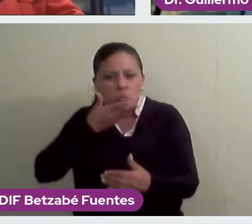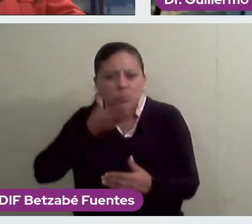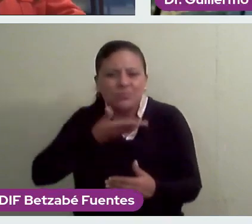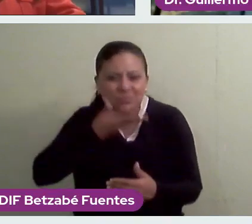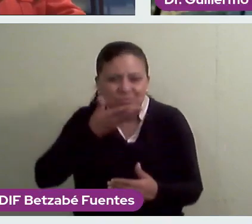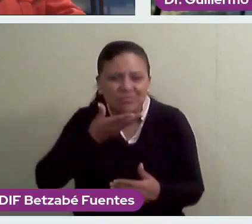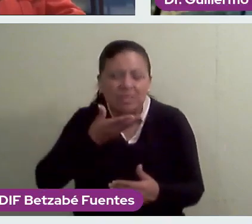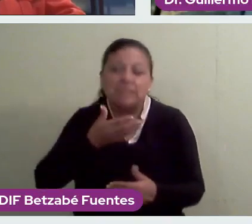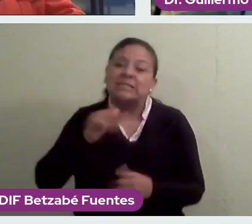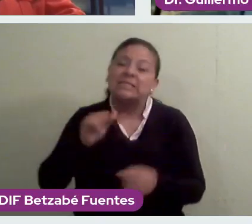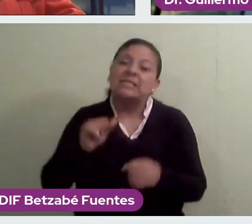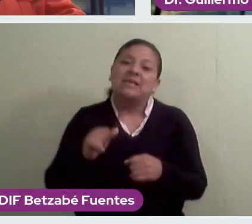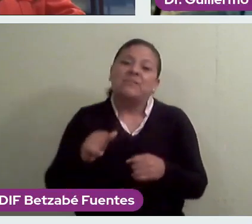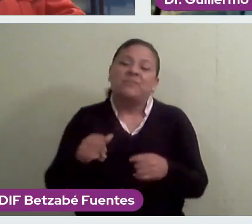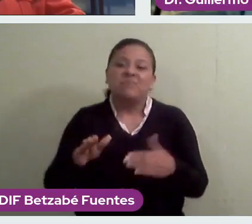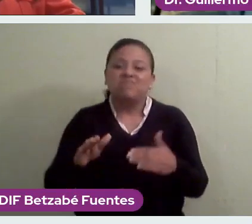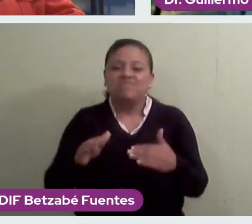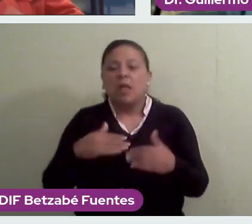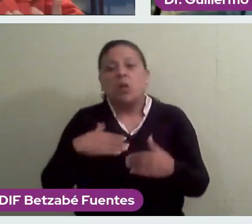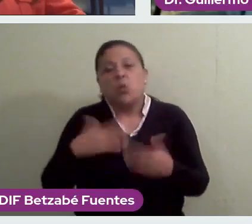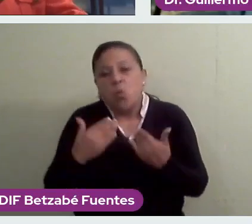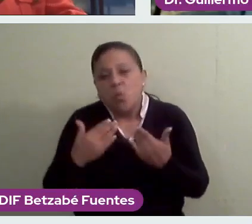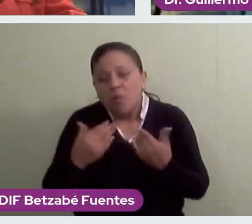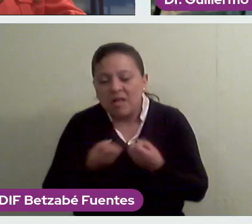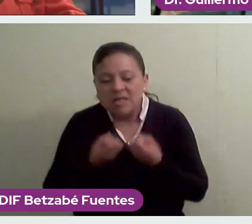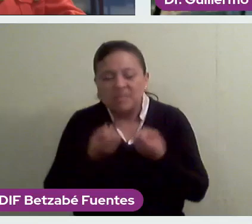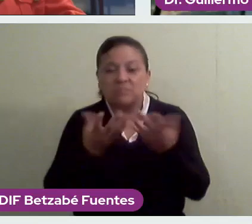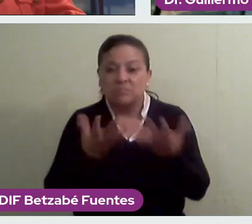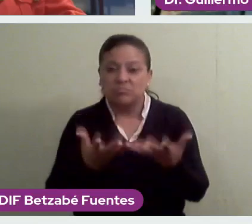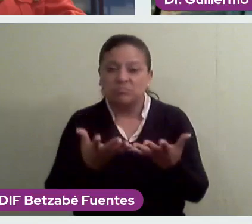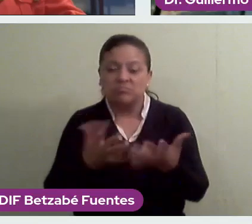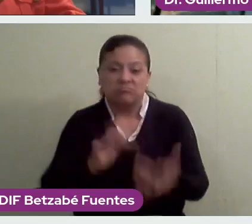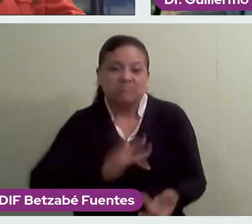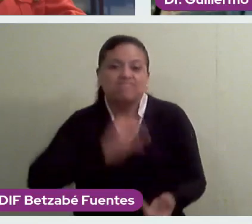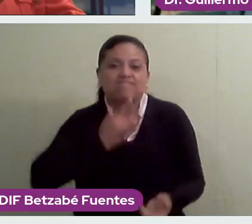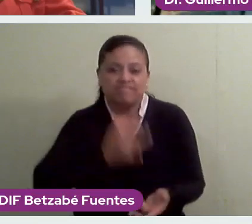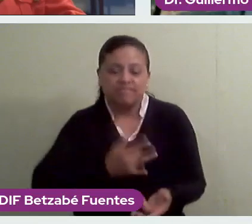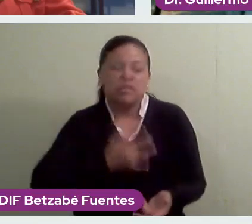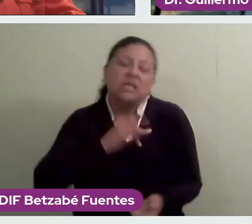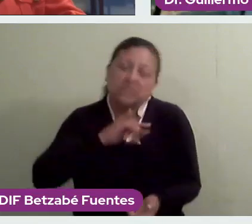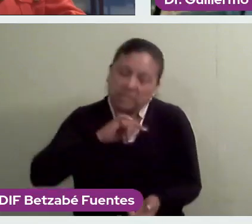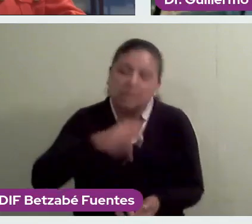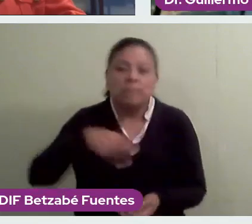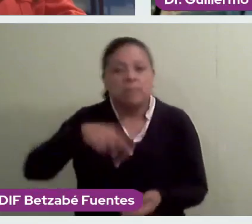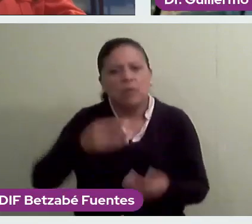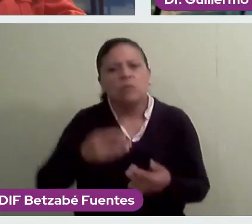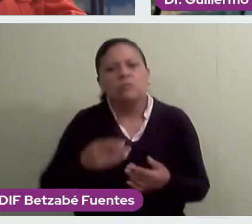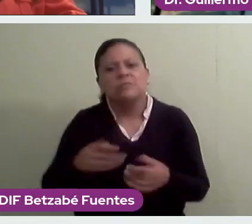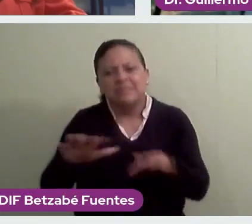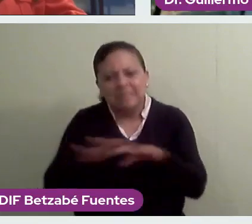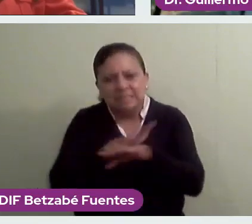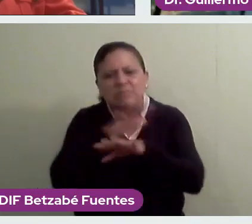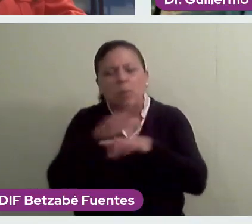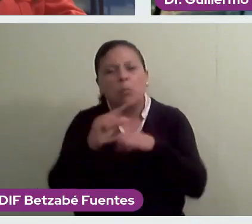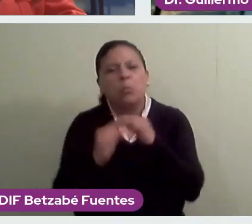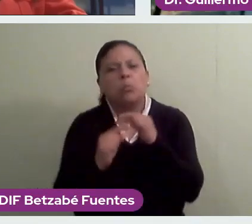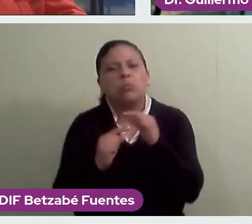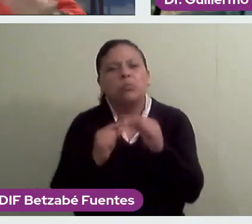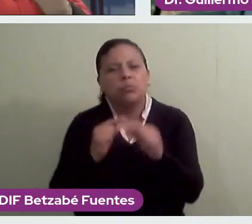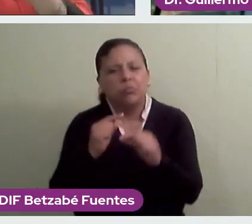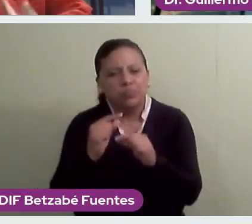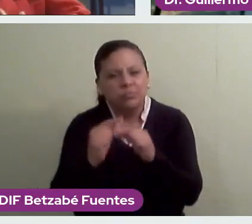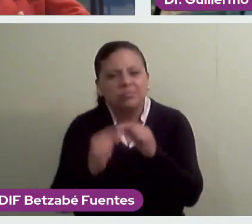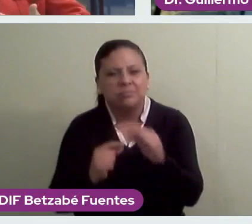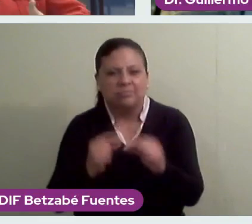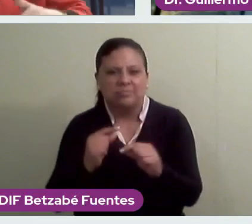emocional. Pero bueno, pues creo y la importancia de estas nuevas generaciones, pues bueno, ayudar, ¿no?